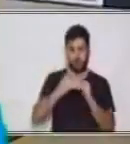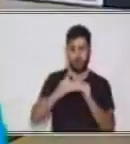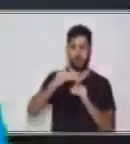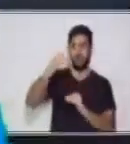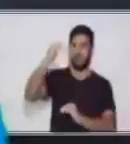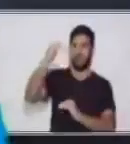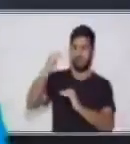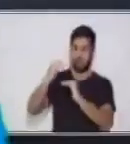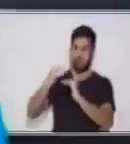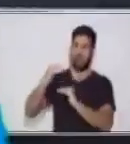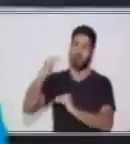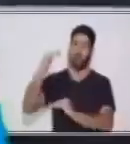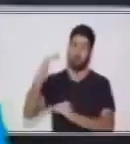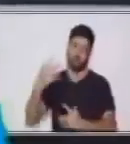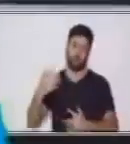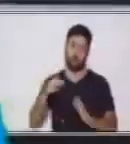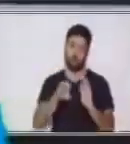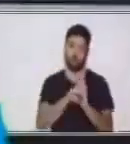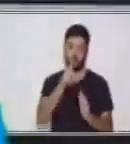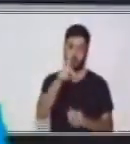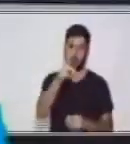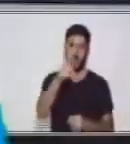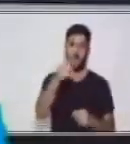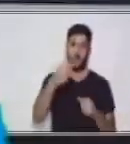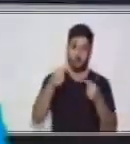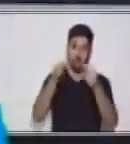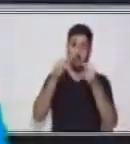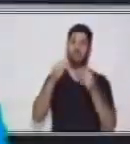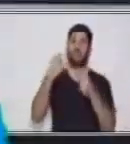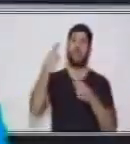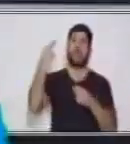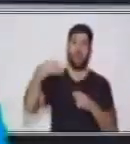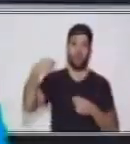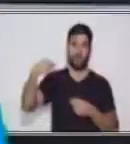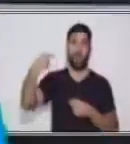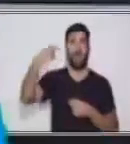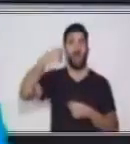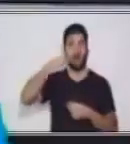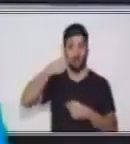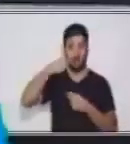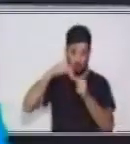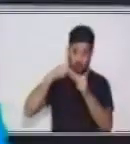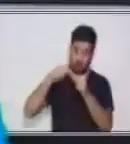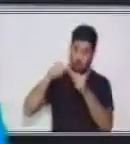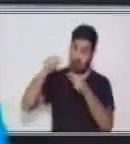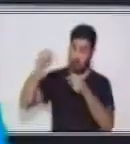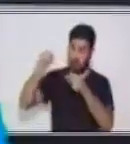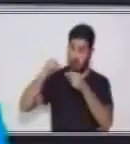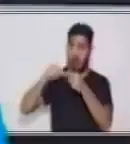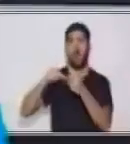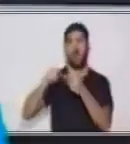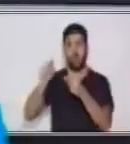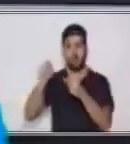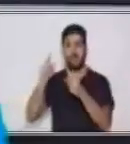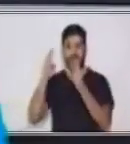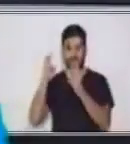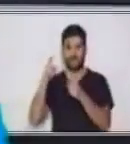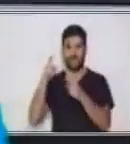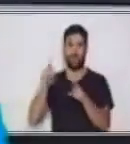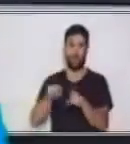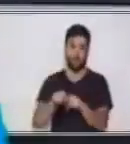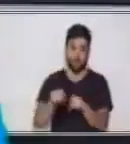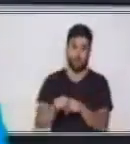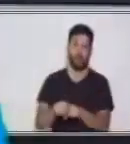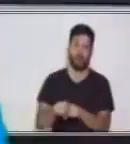alguna de las clases? Posiblemente en matemática, posiblemente en ciencias naturales y tecnología. Pues